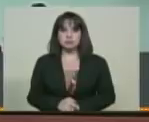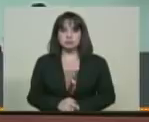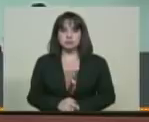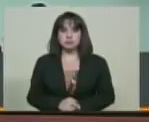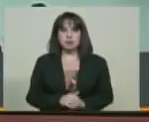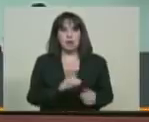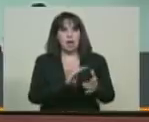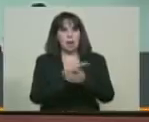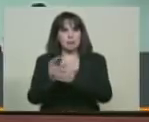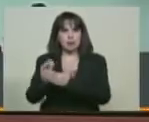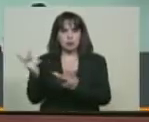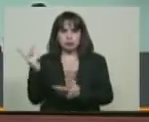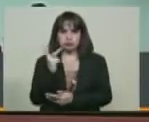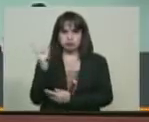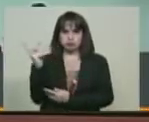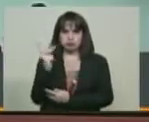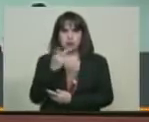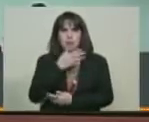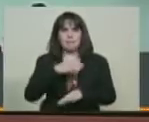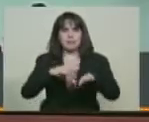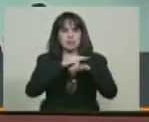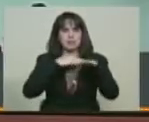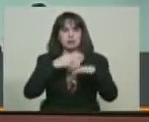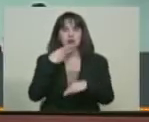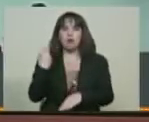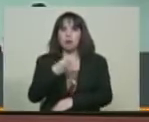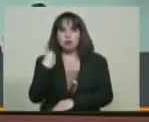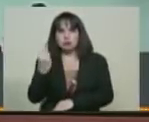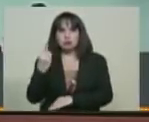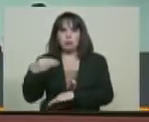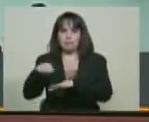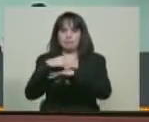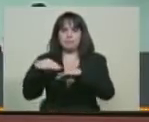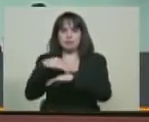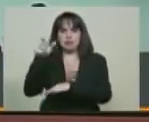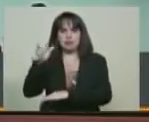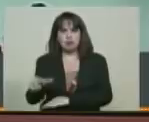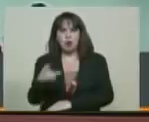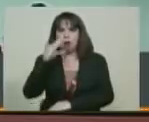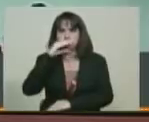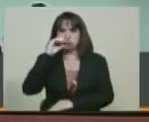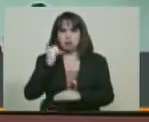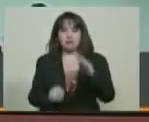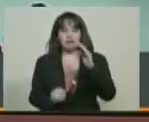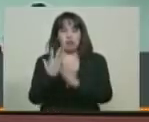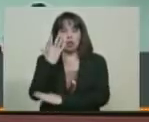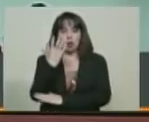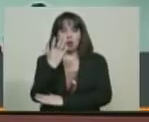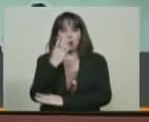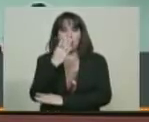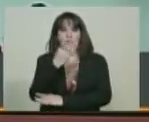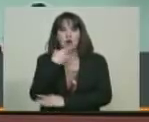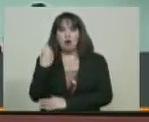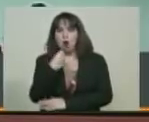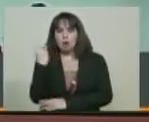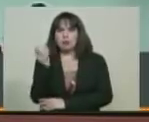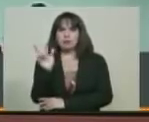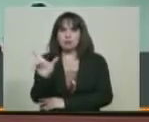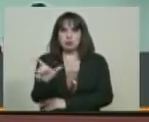compañero Pedro Infante, ministro de Juventud, compañero Héctor Rodríguez, fundador de la JPSUV, gobernador del estado